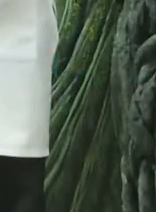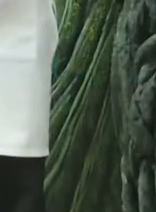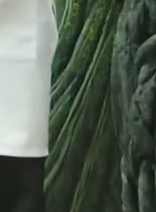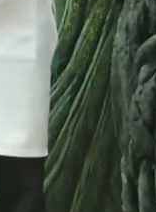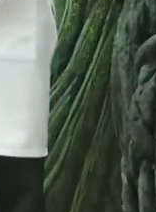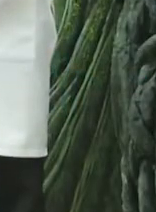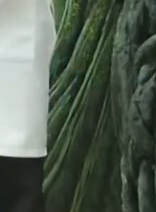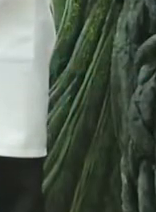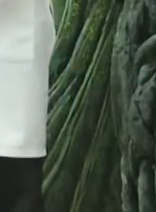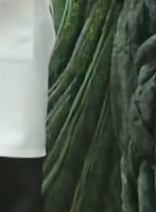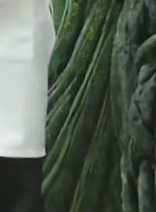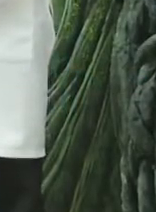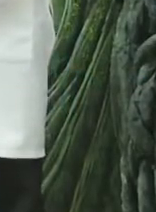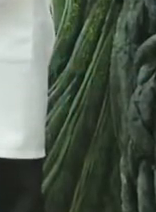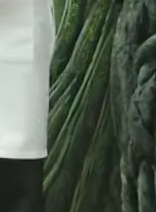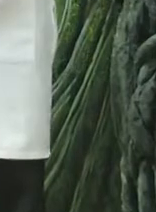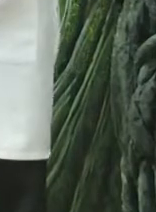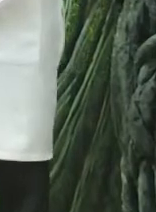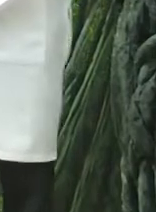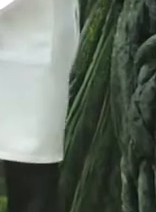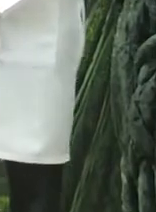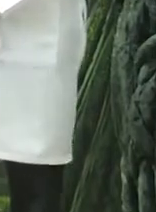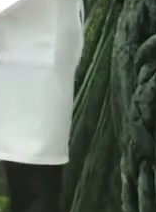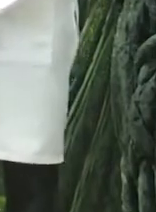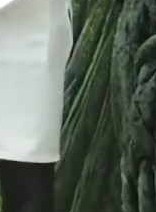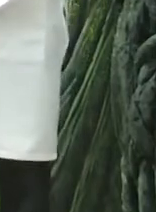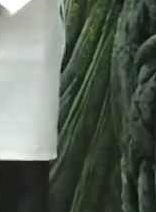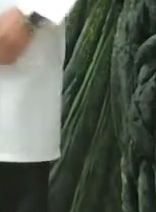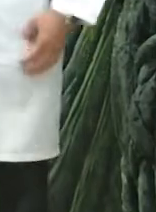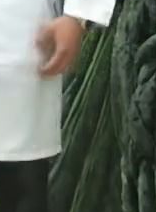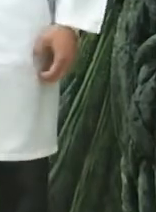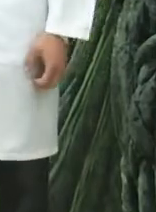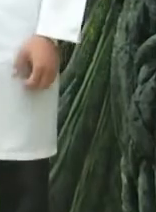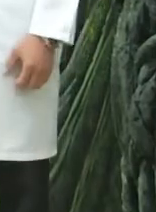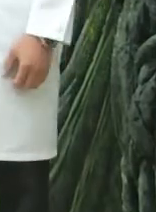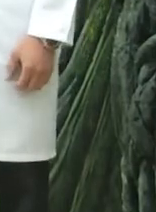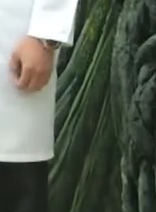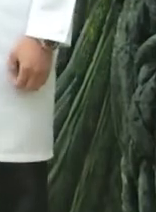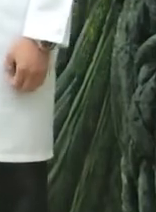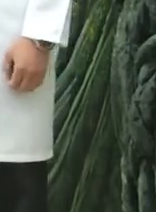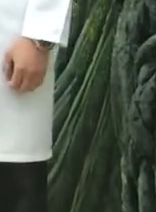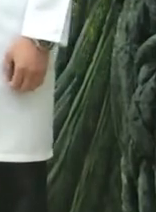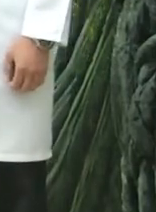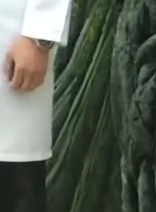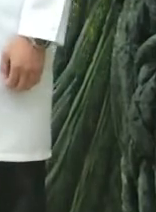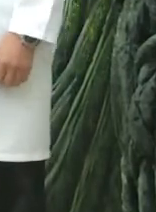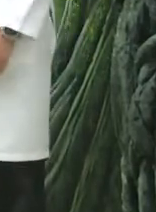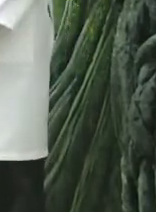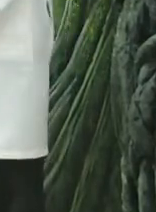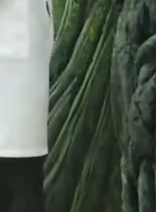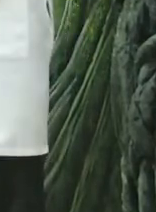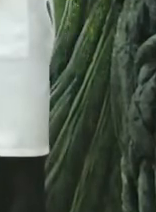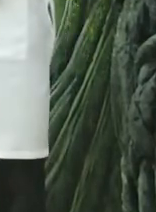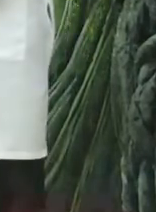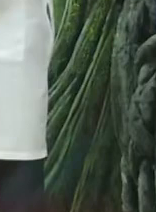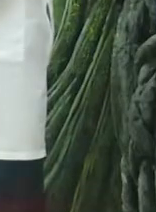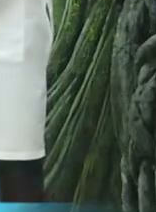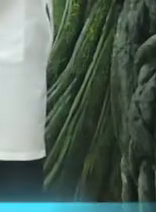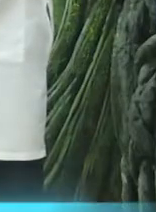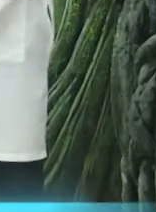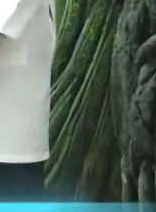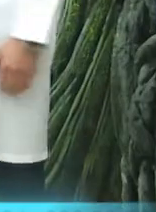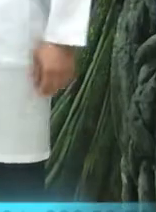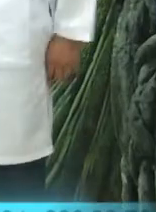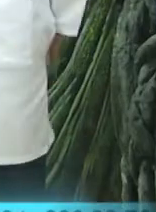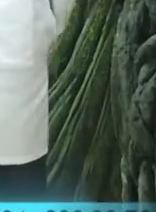el cuerpo siempre busca la posibilidad de encontrar la salud y los animales si uno observa un poco se enferman y